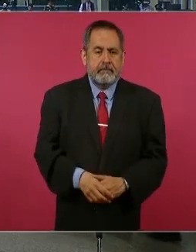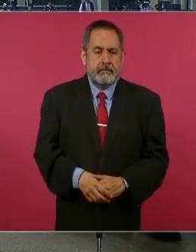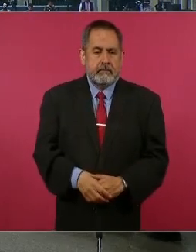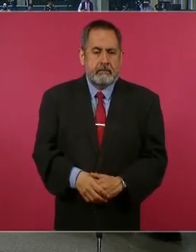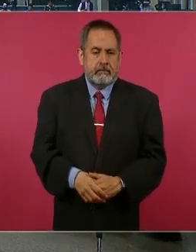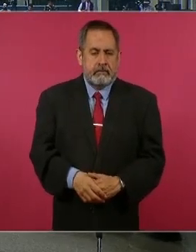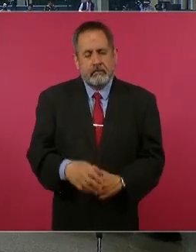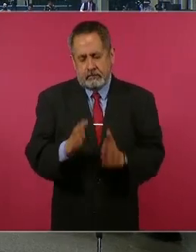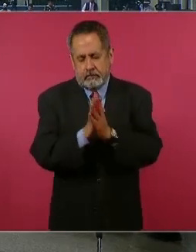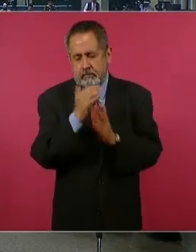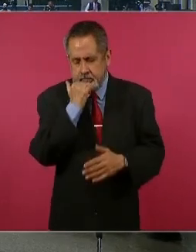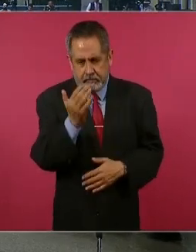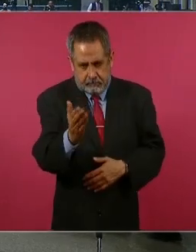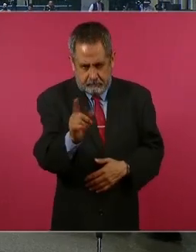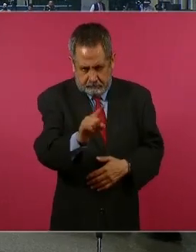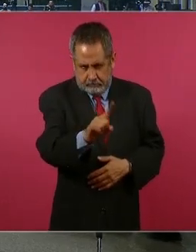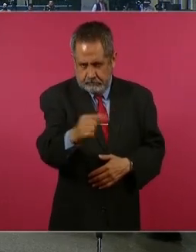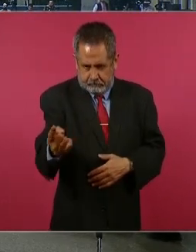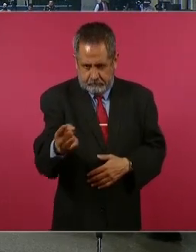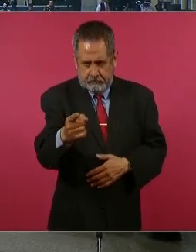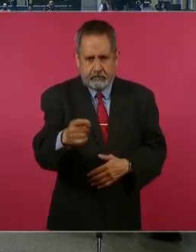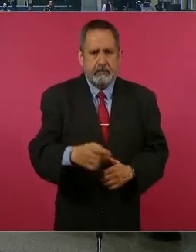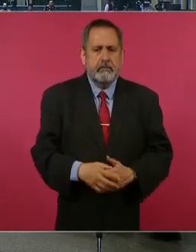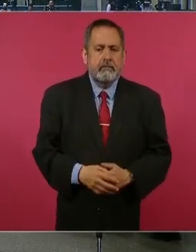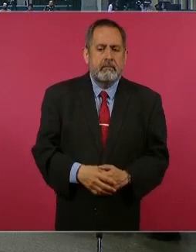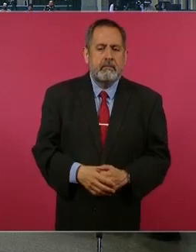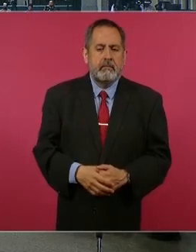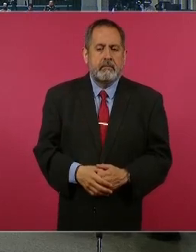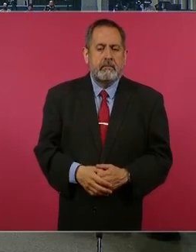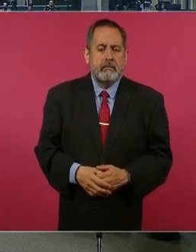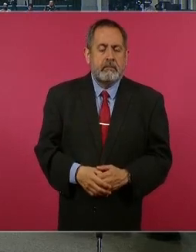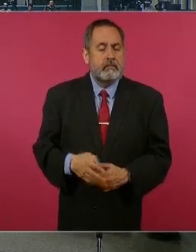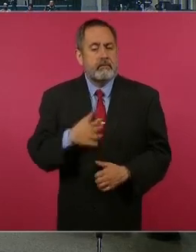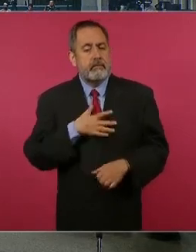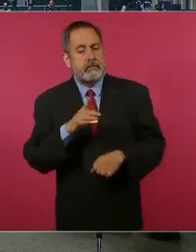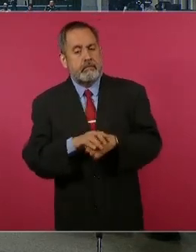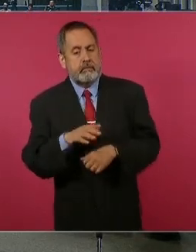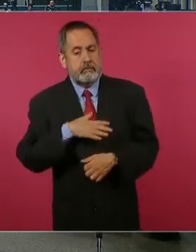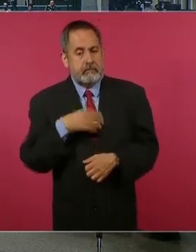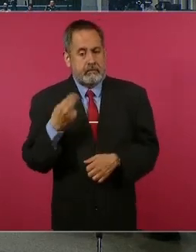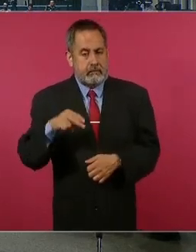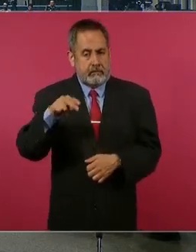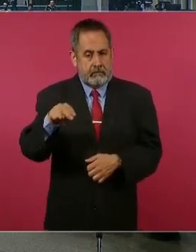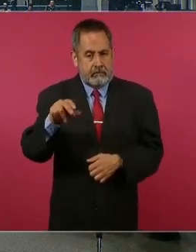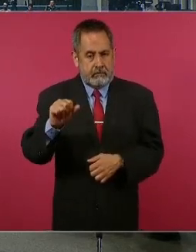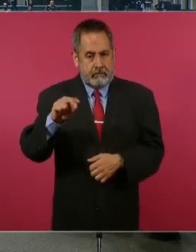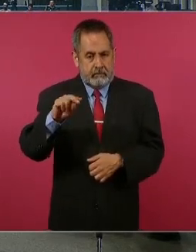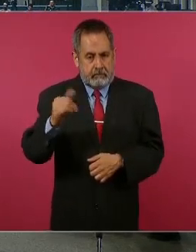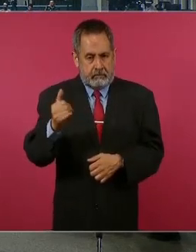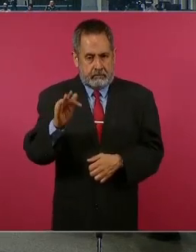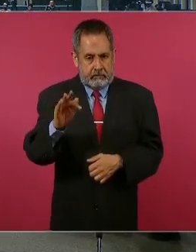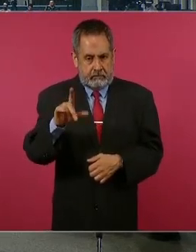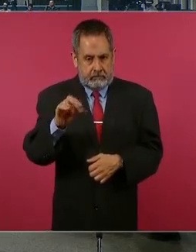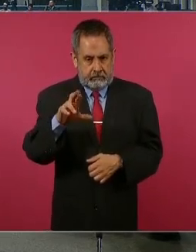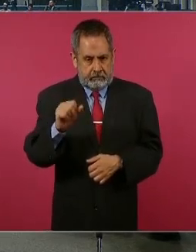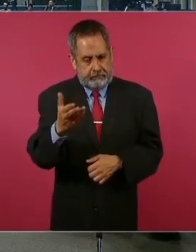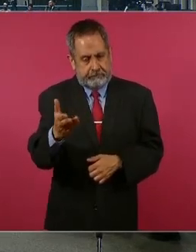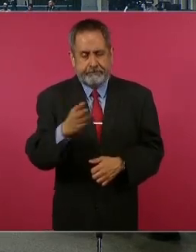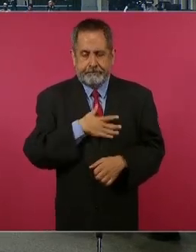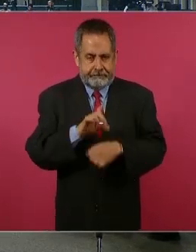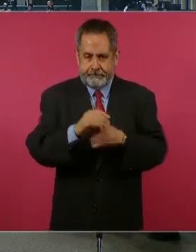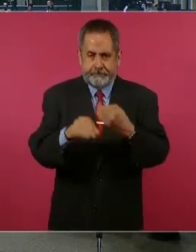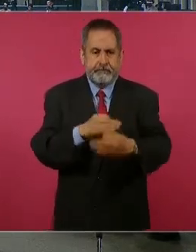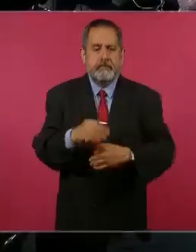Ah, por favor, sí, ahorita. Buenos días, presidente. Nancy Flores de la revista Contralínea, buenos días a todas gracias a todos.